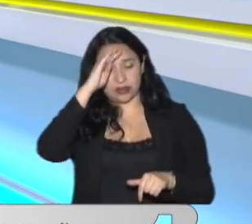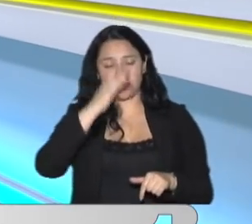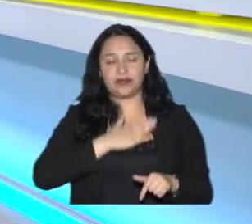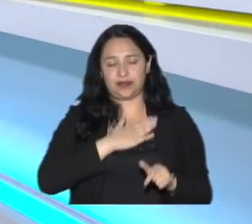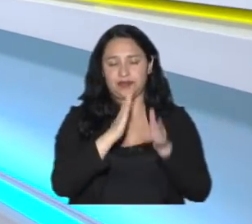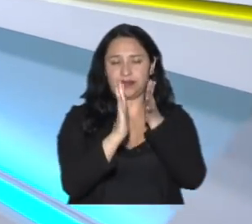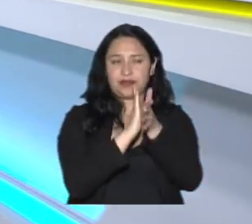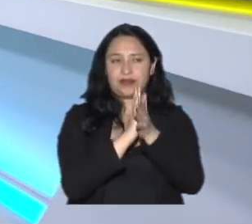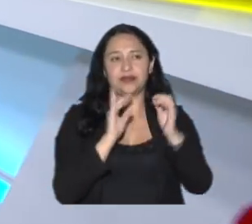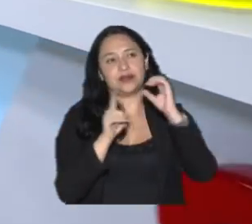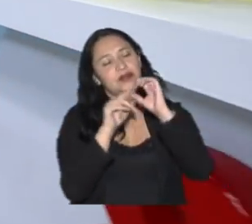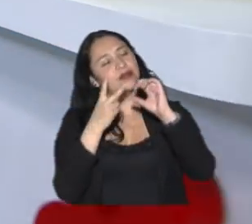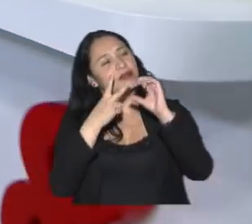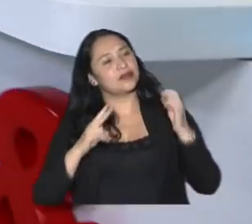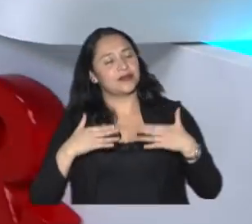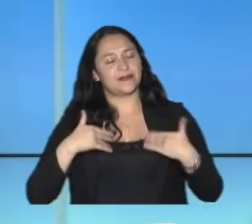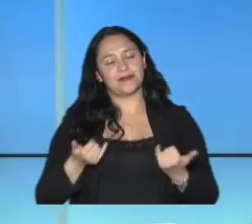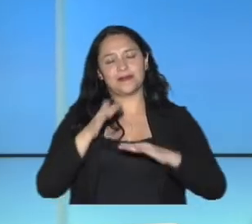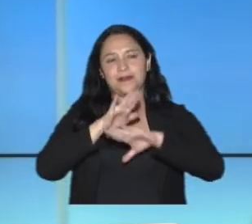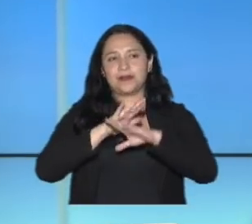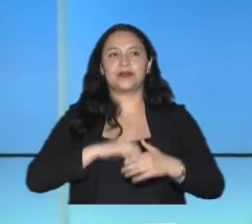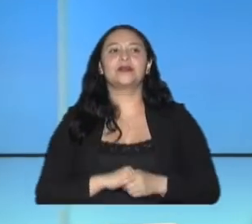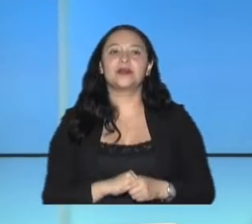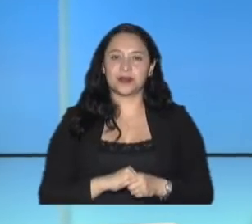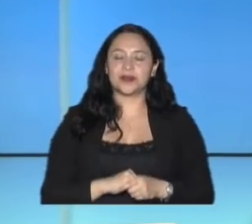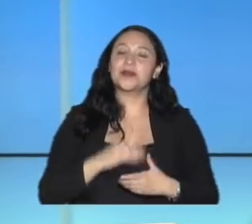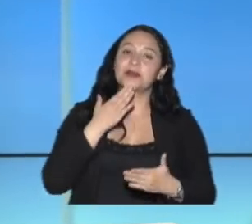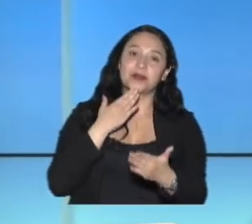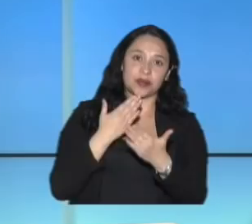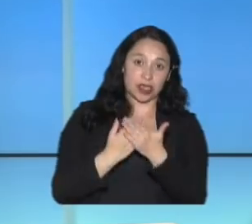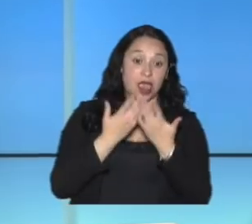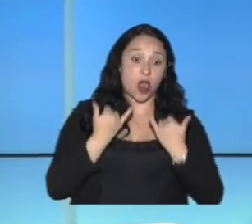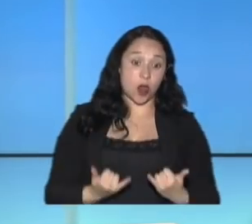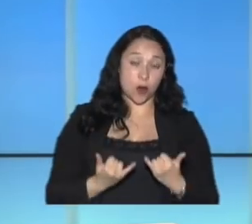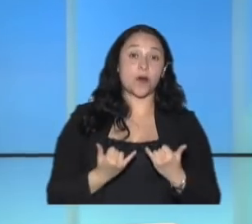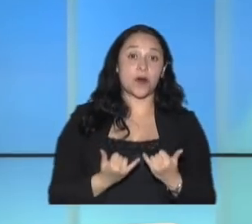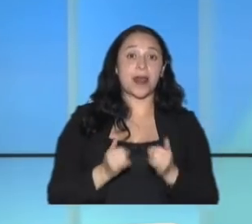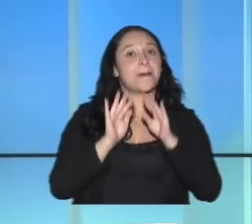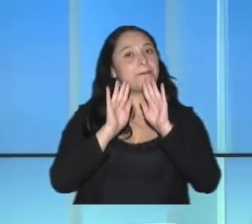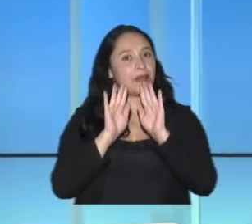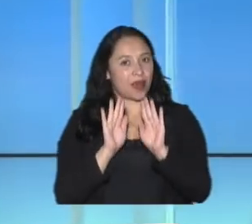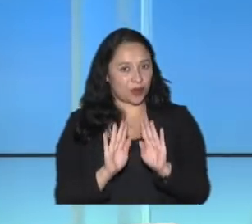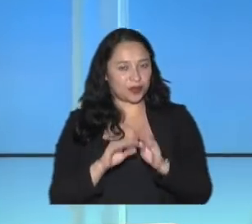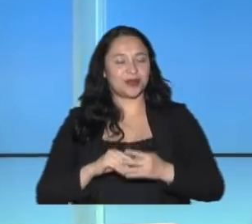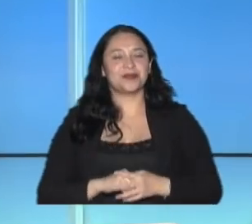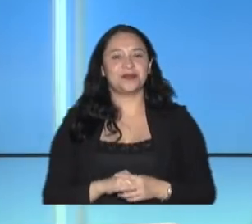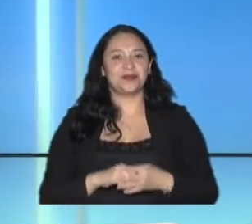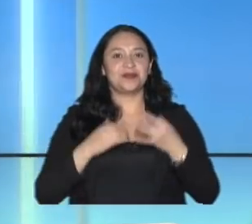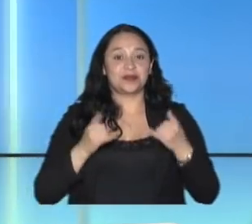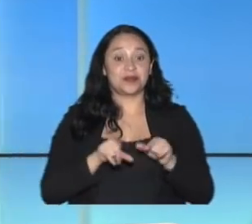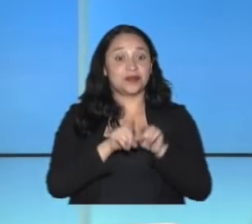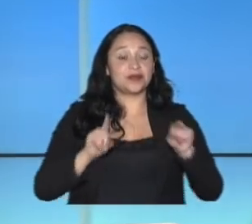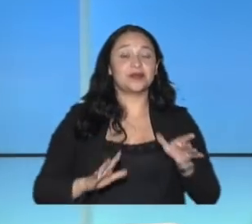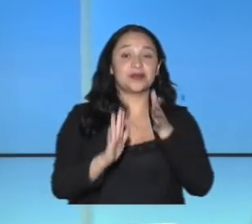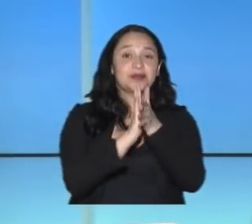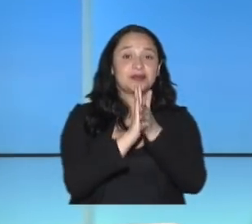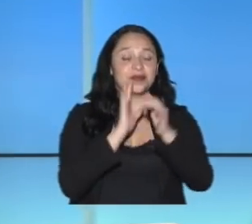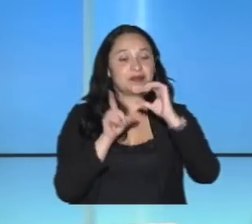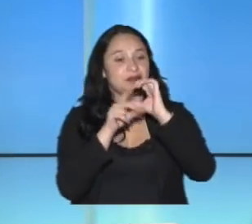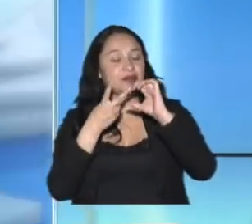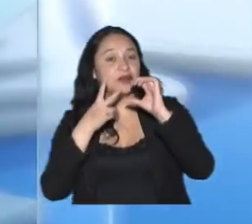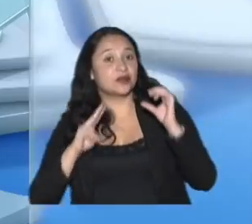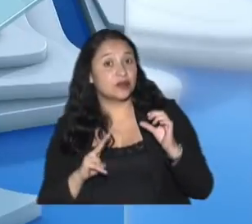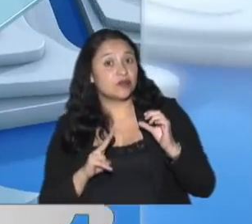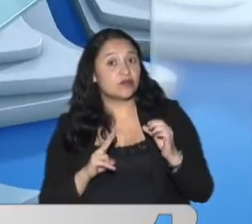Chaparro, Noticentro 1SM. Feliz tarde. Feliz tarde, Yusi, gracias. Y con esta información hacemos una pequeña pausa, pero al regresar a Noticentro 1